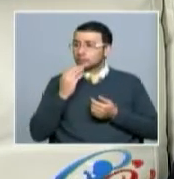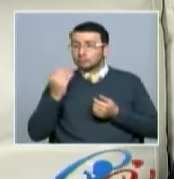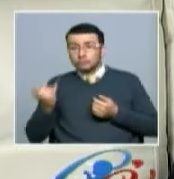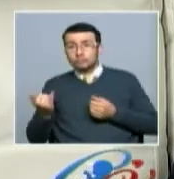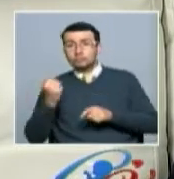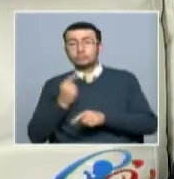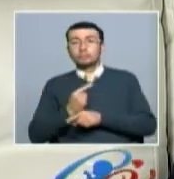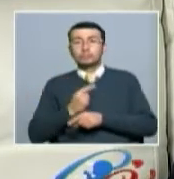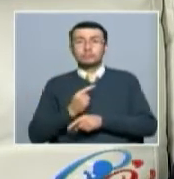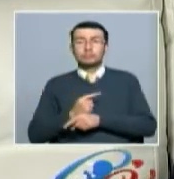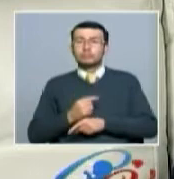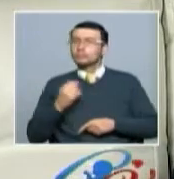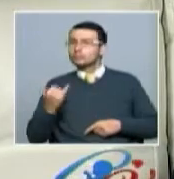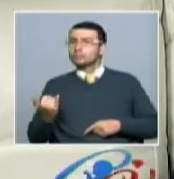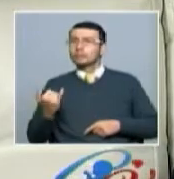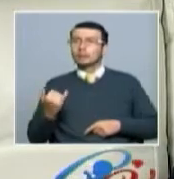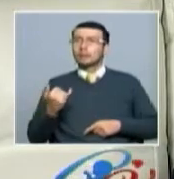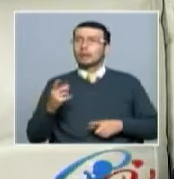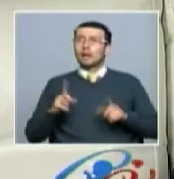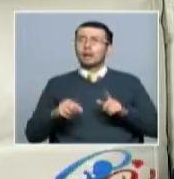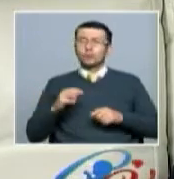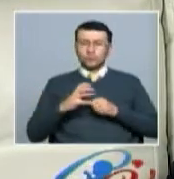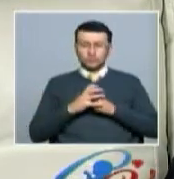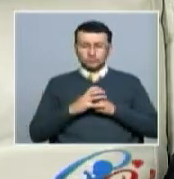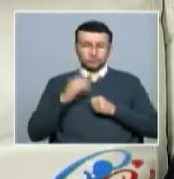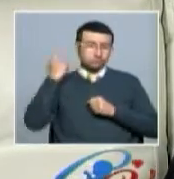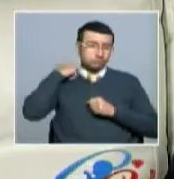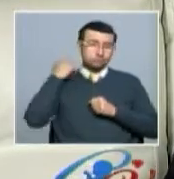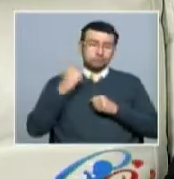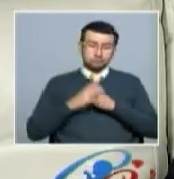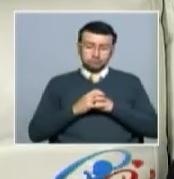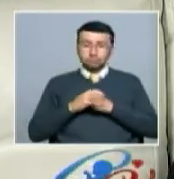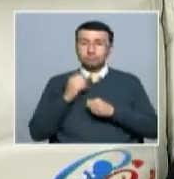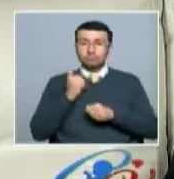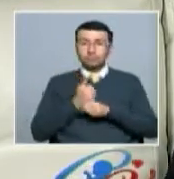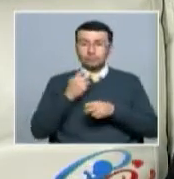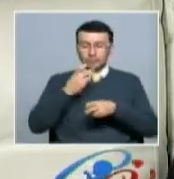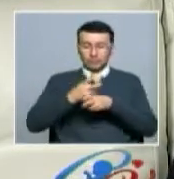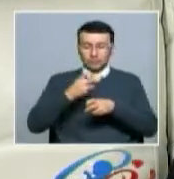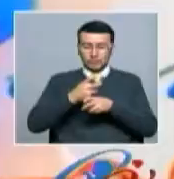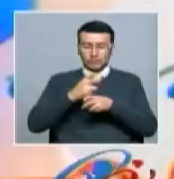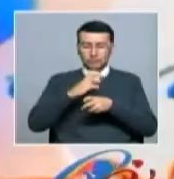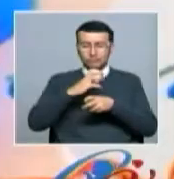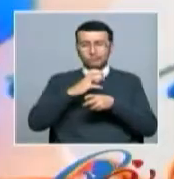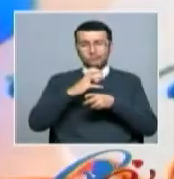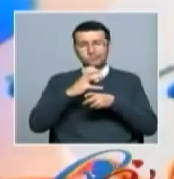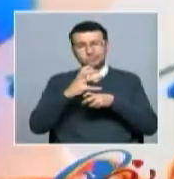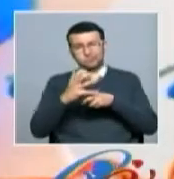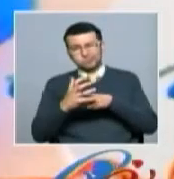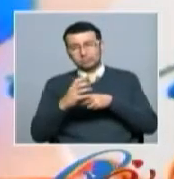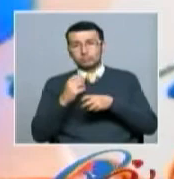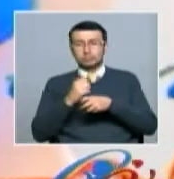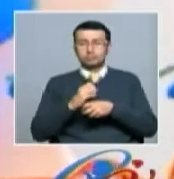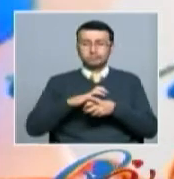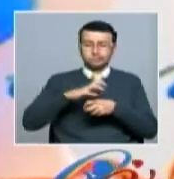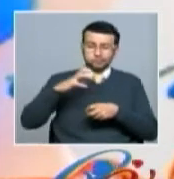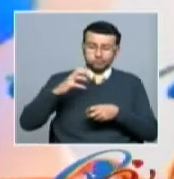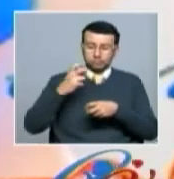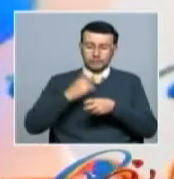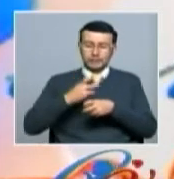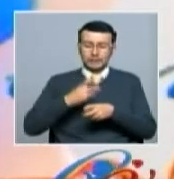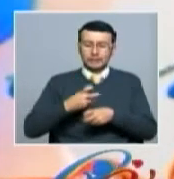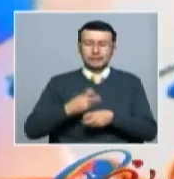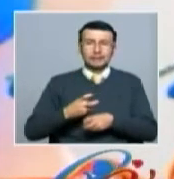cervical se producen artrosis o procesos degenerativos en las superficies articulares de las